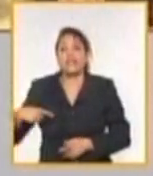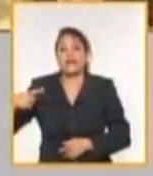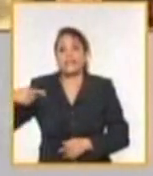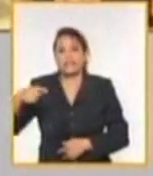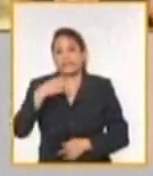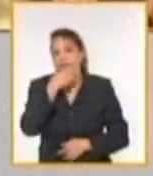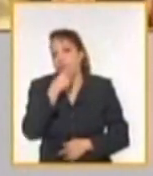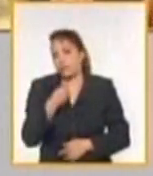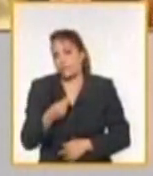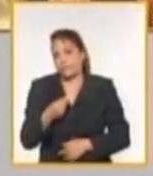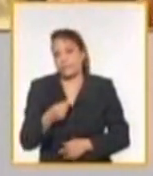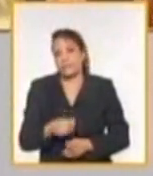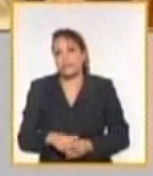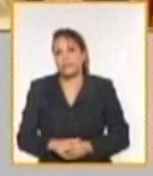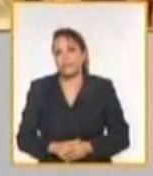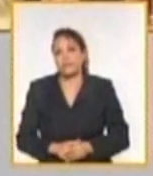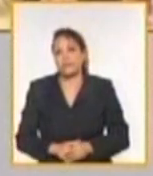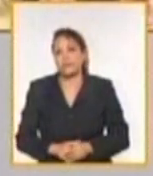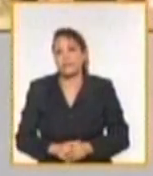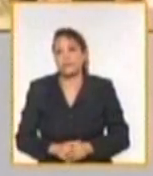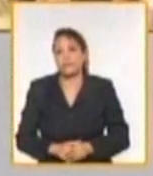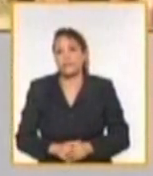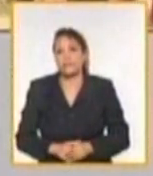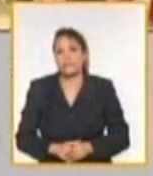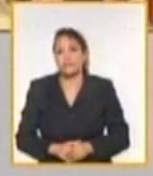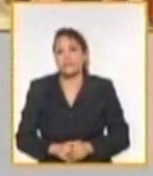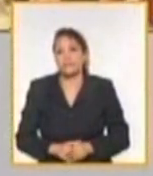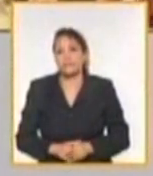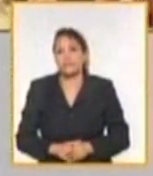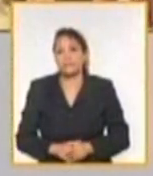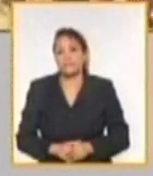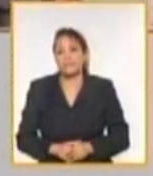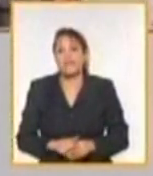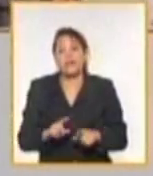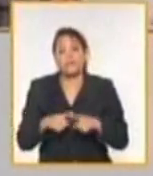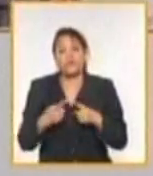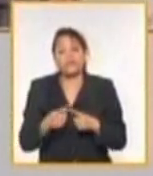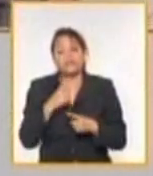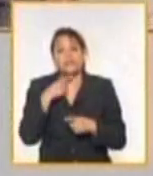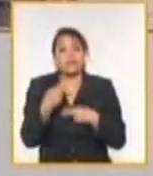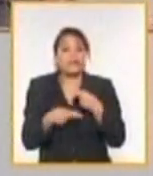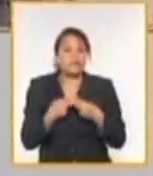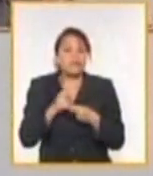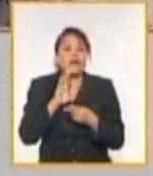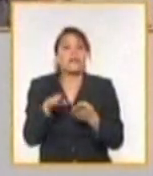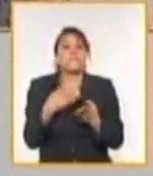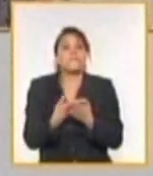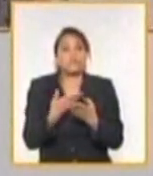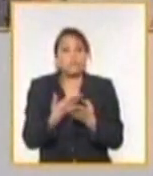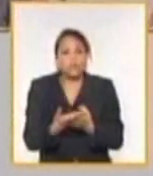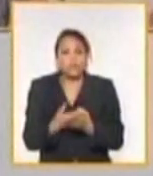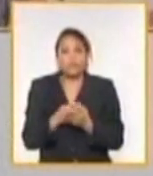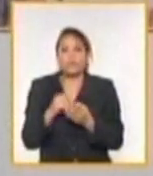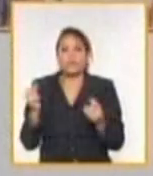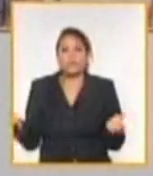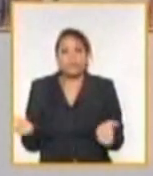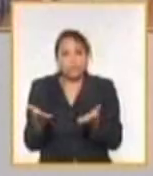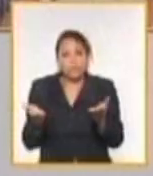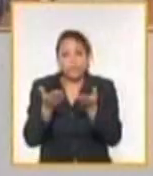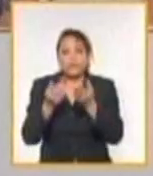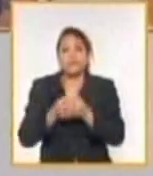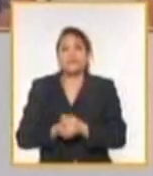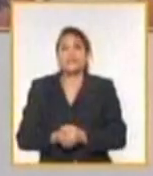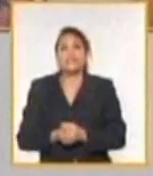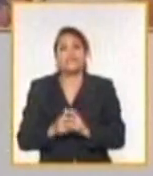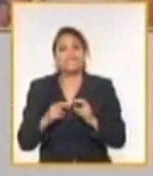jóvenes, que van a vivir el siglo XXI. Por eso él propone, por eso promueve, insiste tanto en